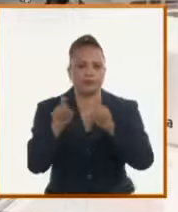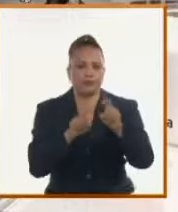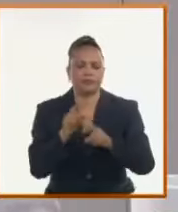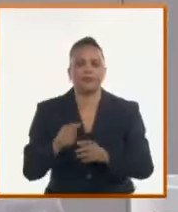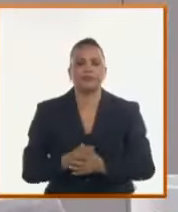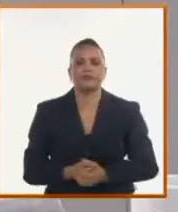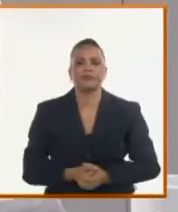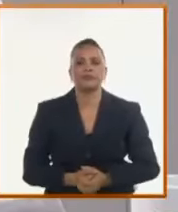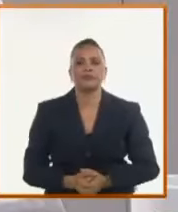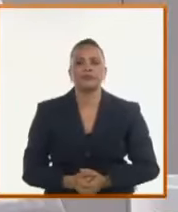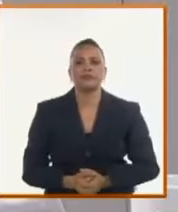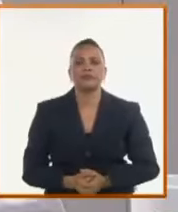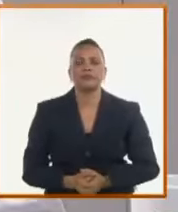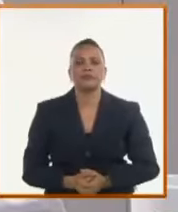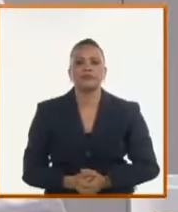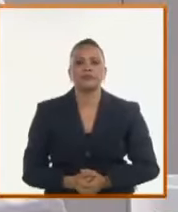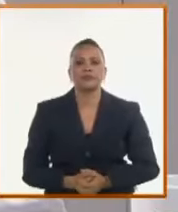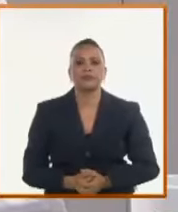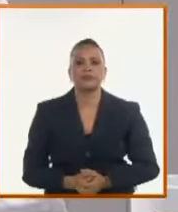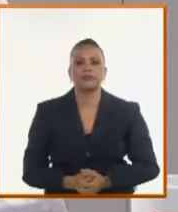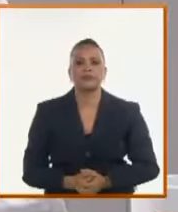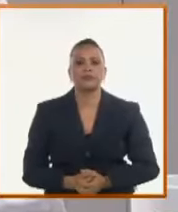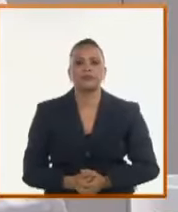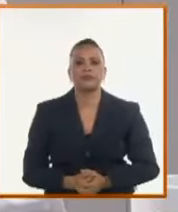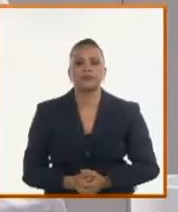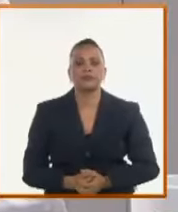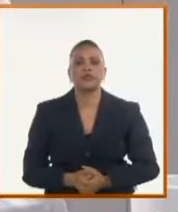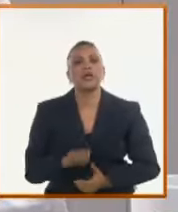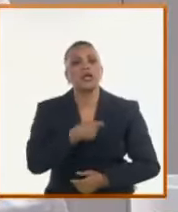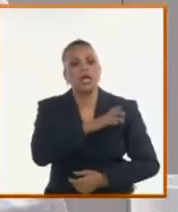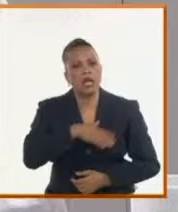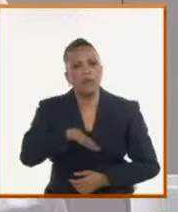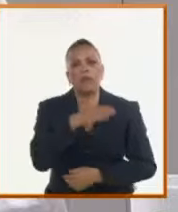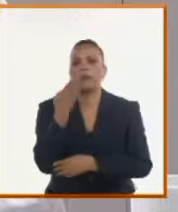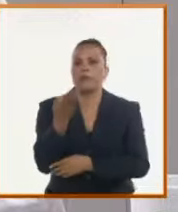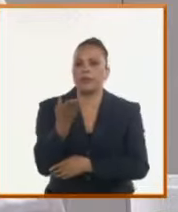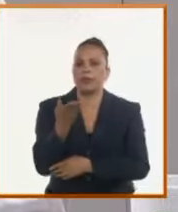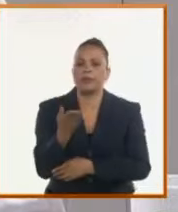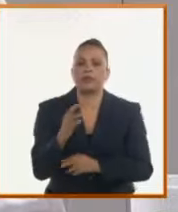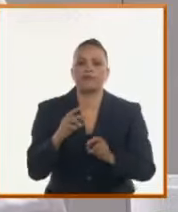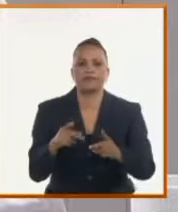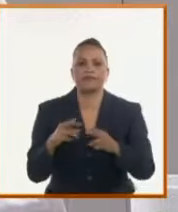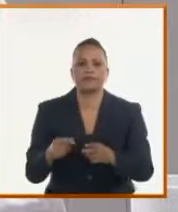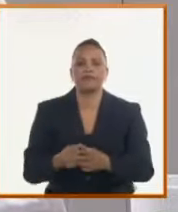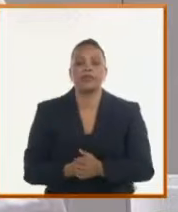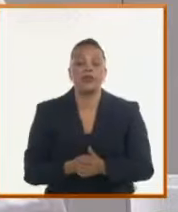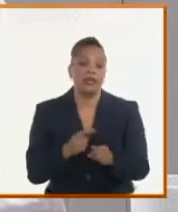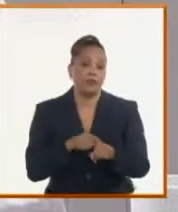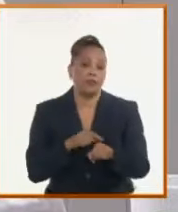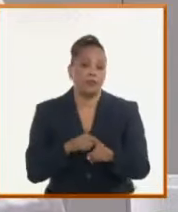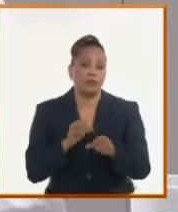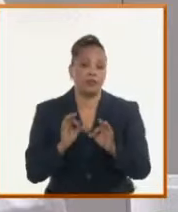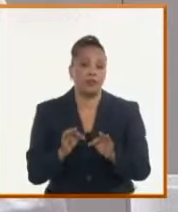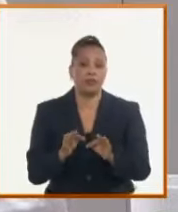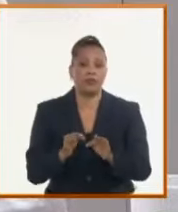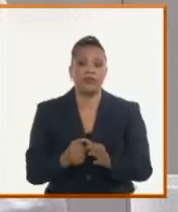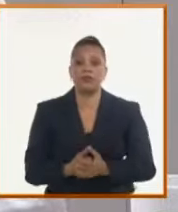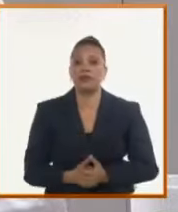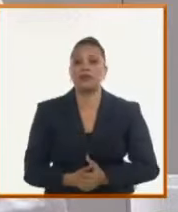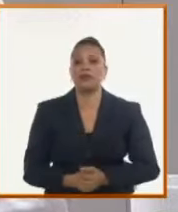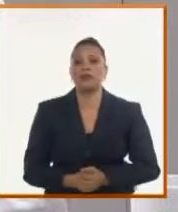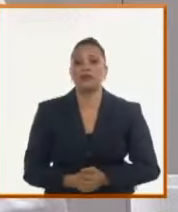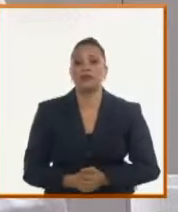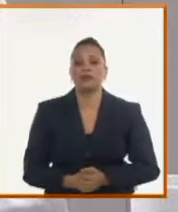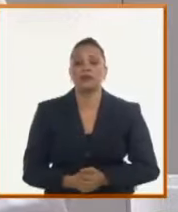servicios tradicionales y que el pueblo realmente lo lo solicita constantemente en su momento lo tenía una gran